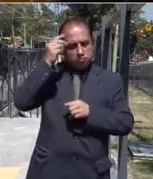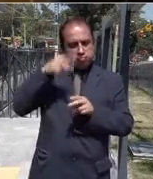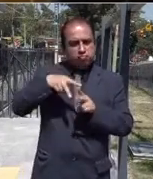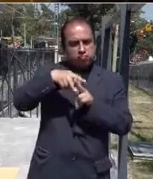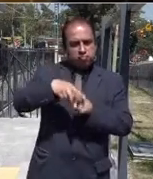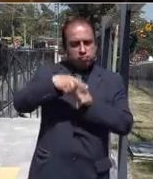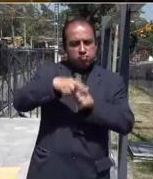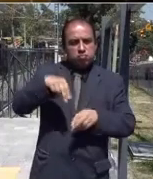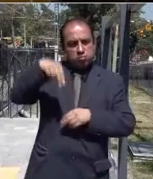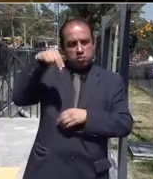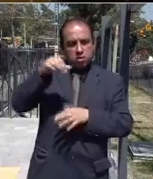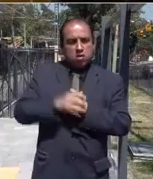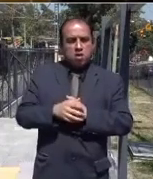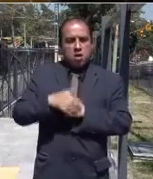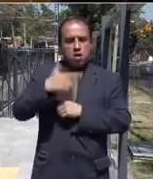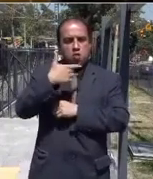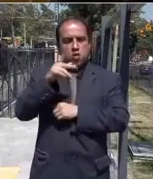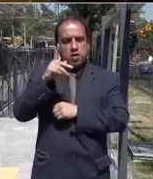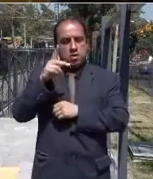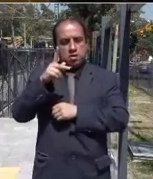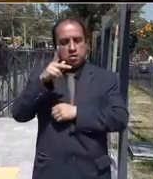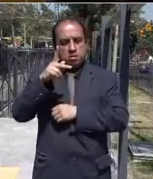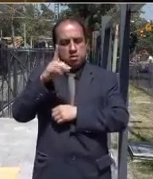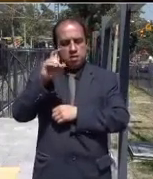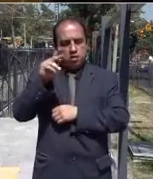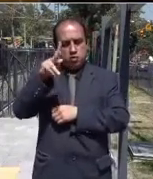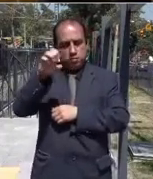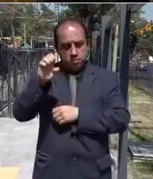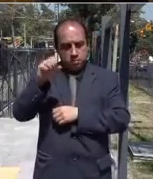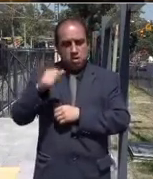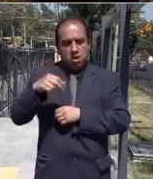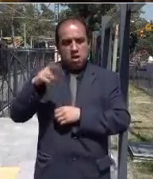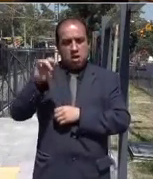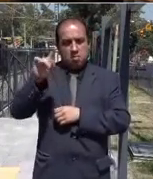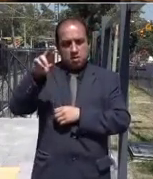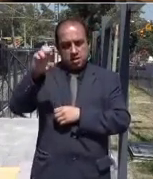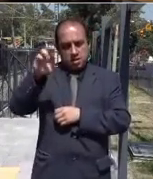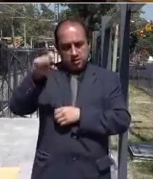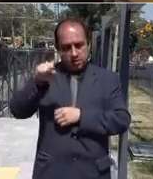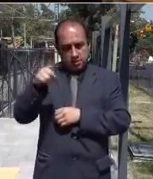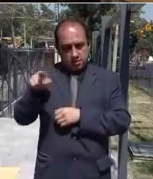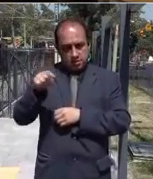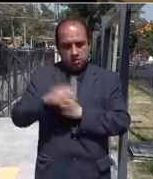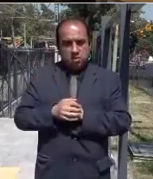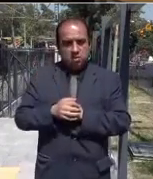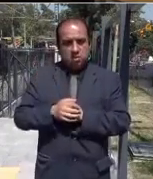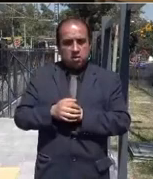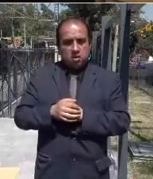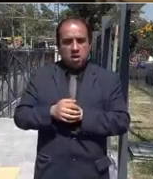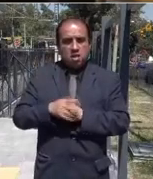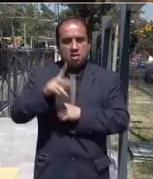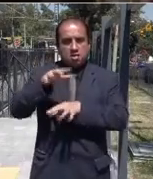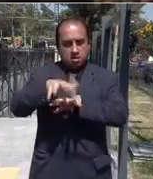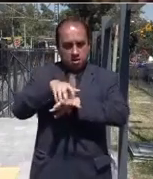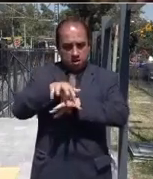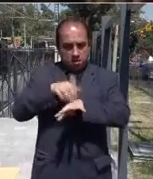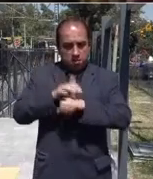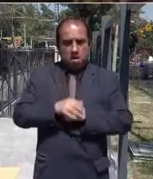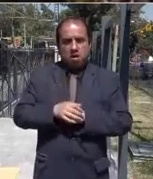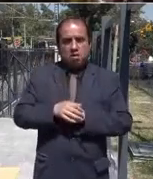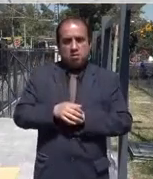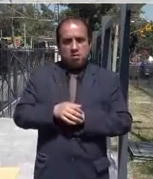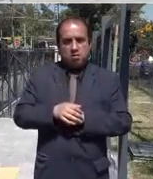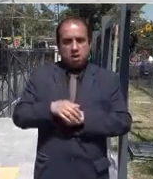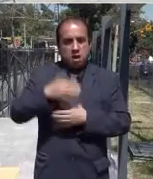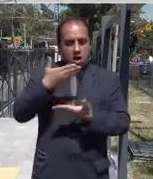¿cuál es? Guadalupe Ramírez, Huichapan. El ejido, recientemente Tlalpan, ahora estamos interviniendo